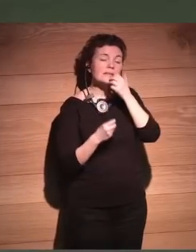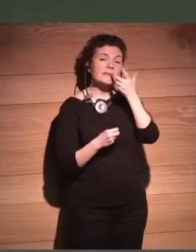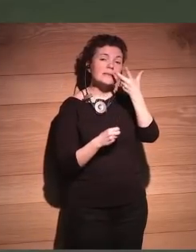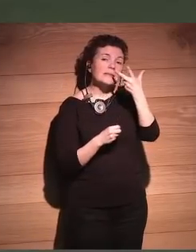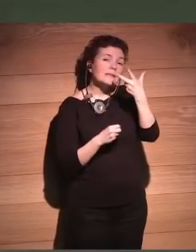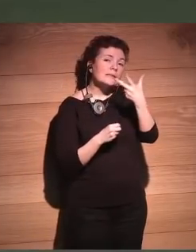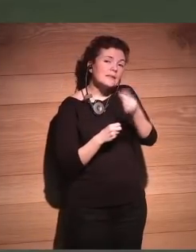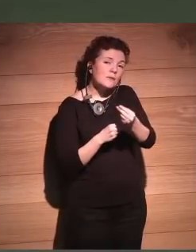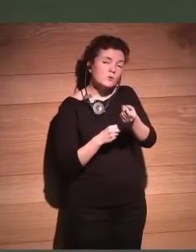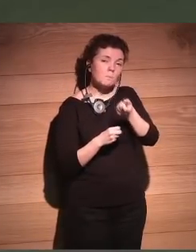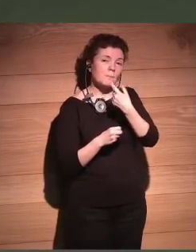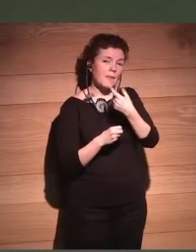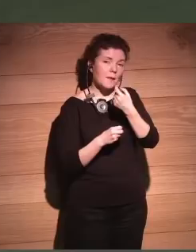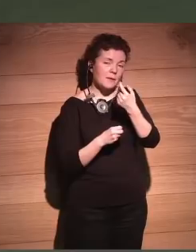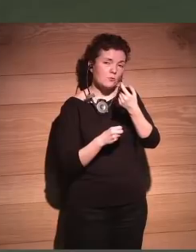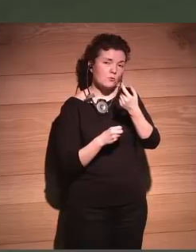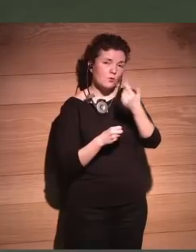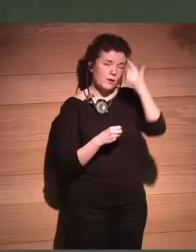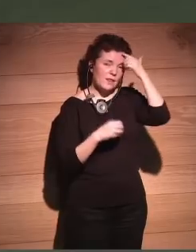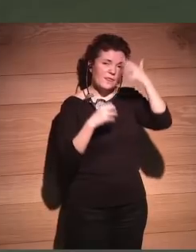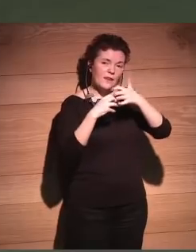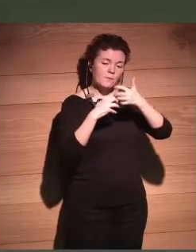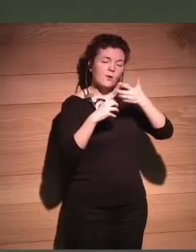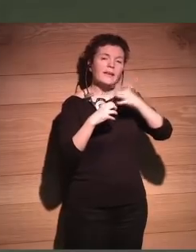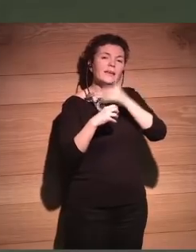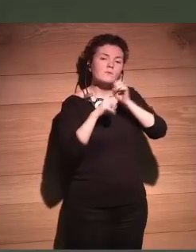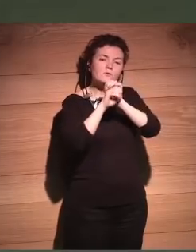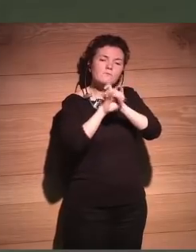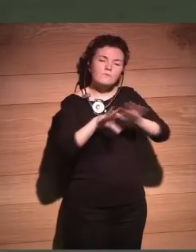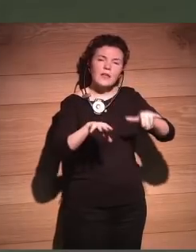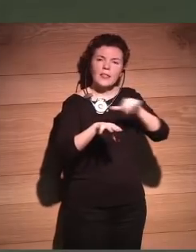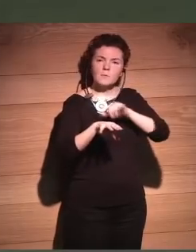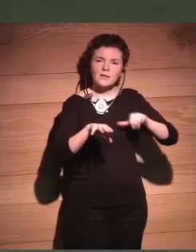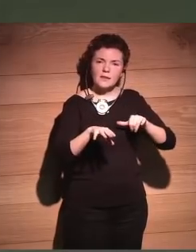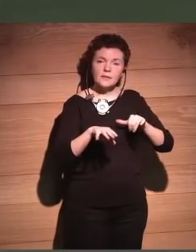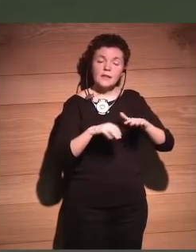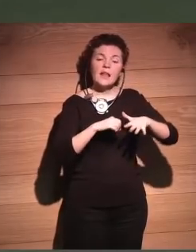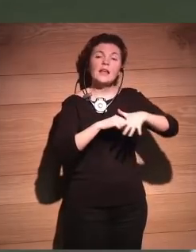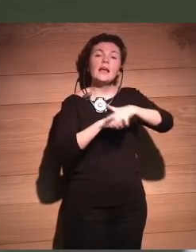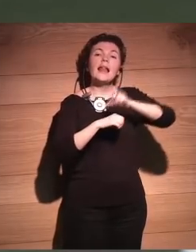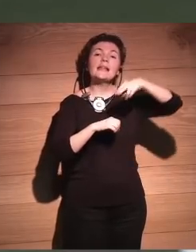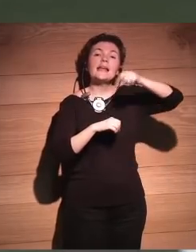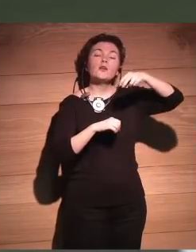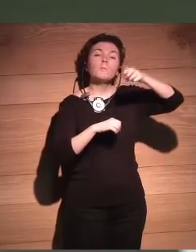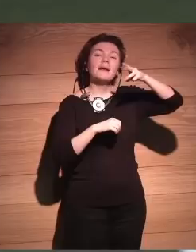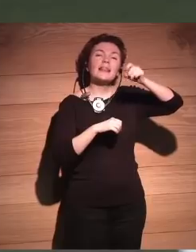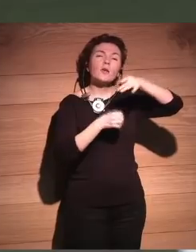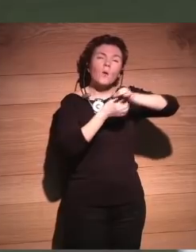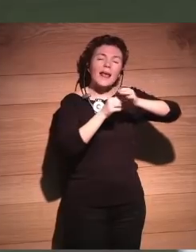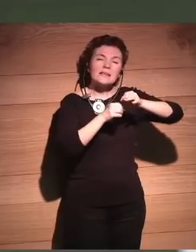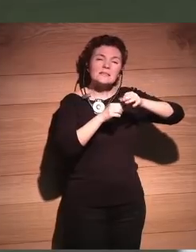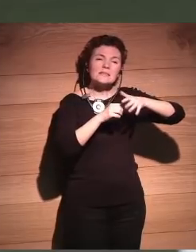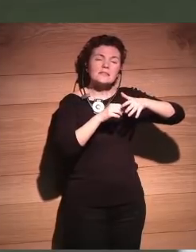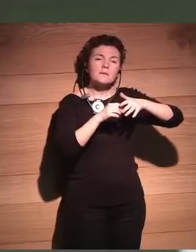inyectamos el medicamento en el cerebro queremos que se distribuya de forma independiente y la superficie de estas nanopartículas, a medida